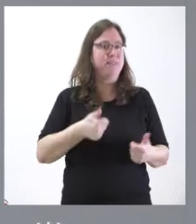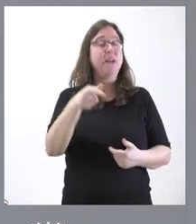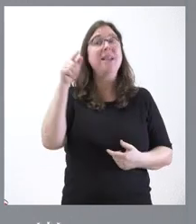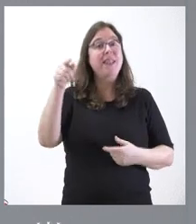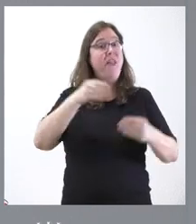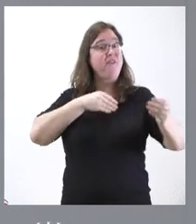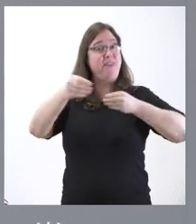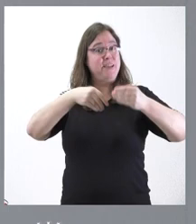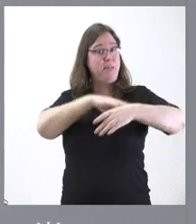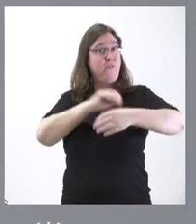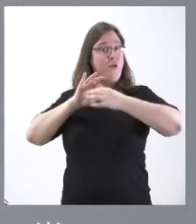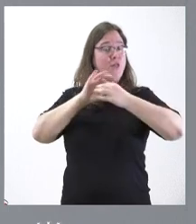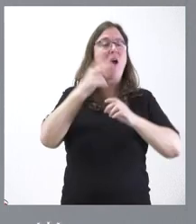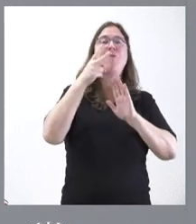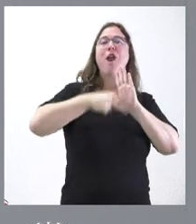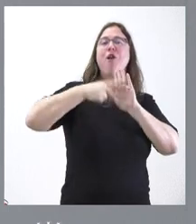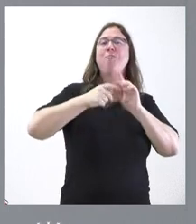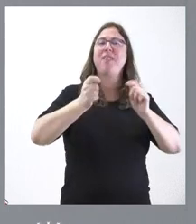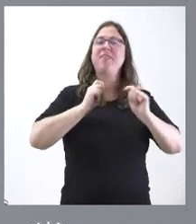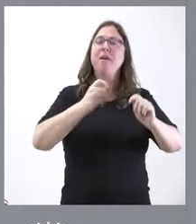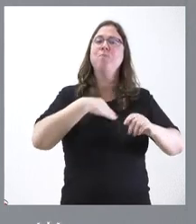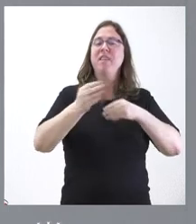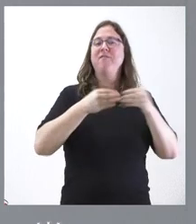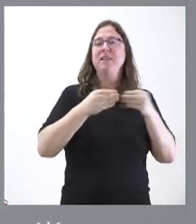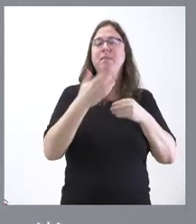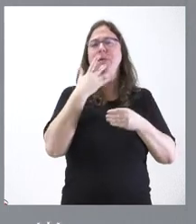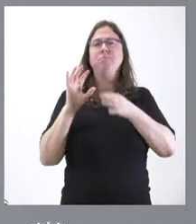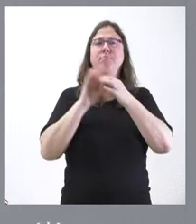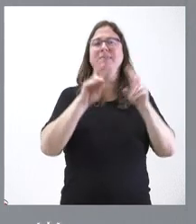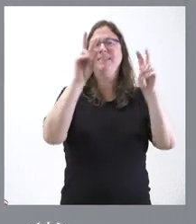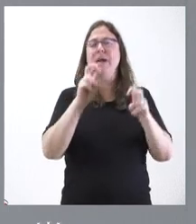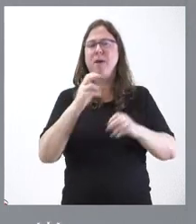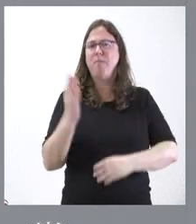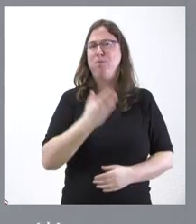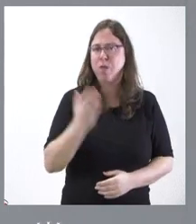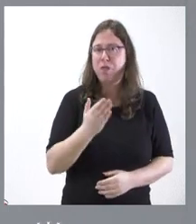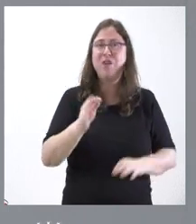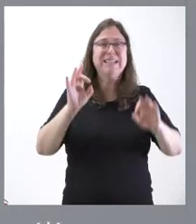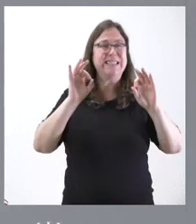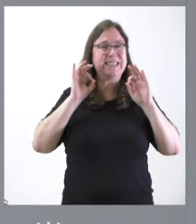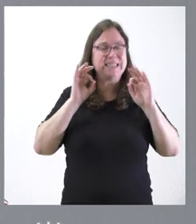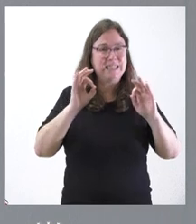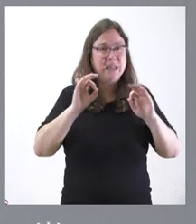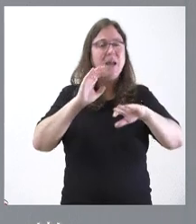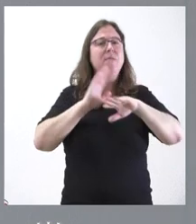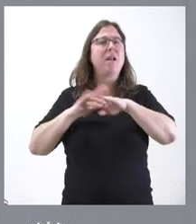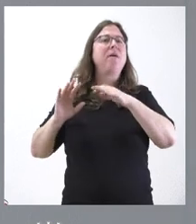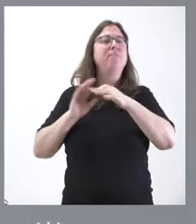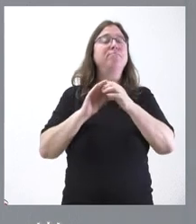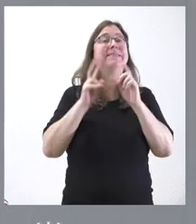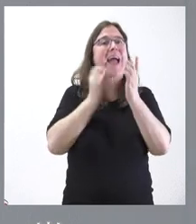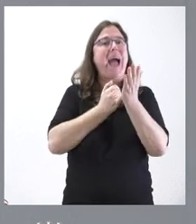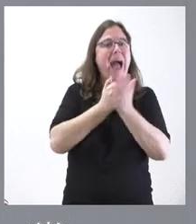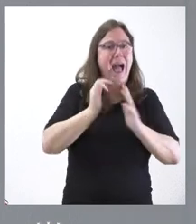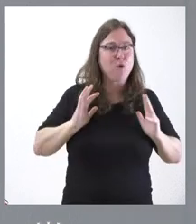incluye en algunas normas europeas que tienen que ver por ejemplo con materias productivas y muy especialmente en estos momentos en lo que tiene que ver con los agricultores y